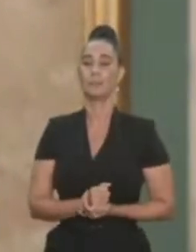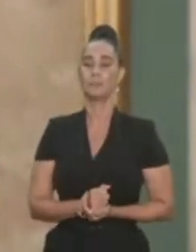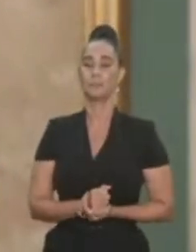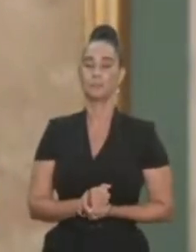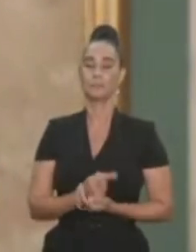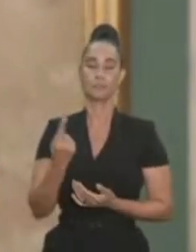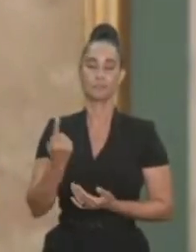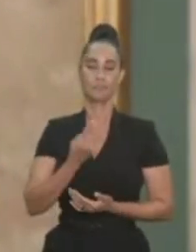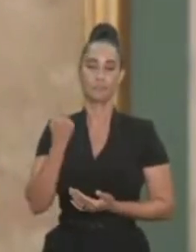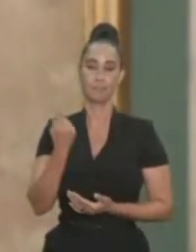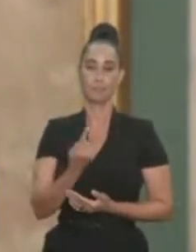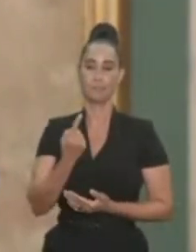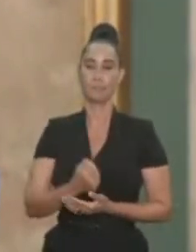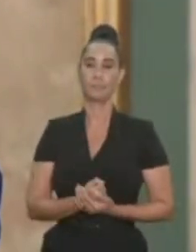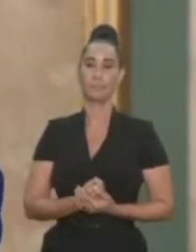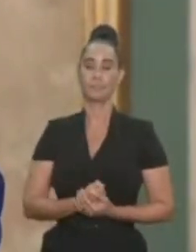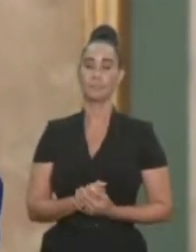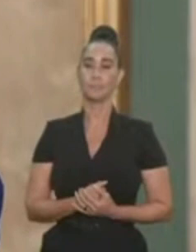siempre.